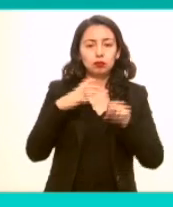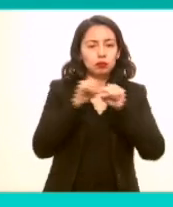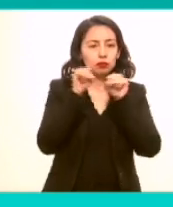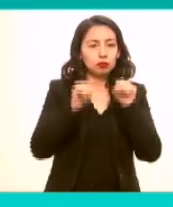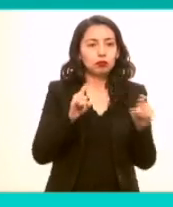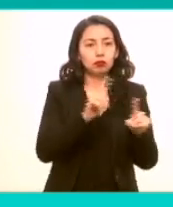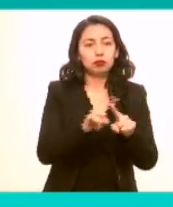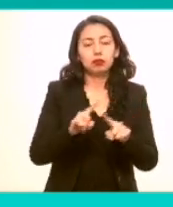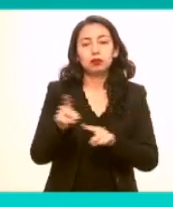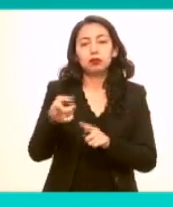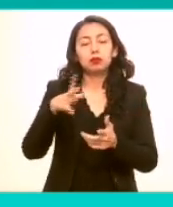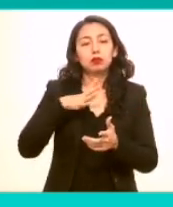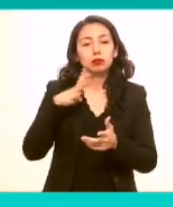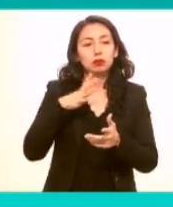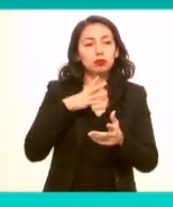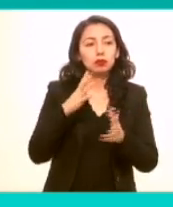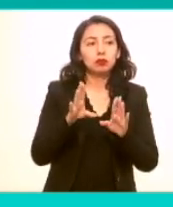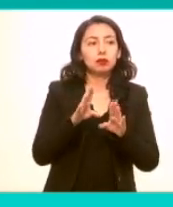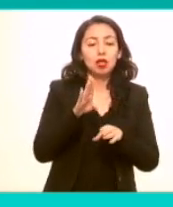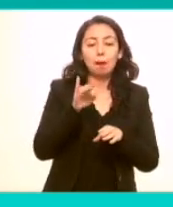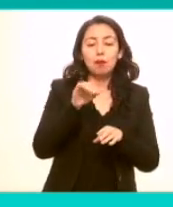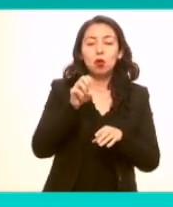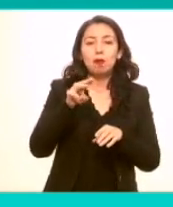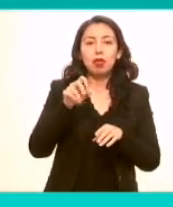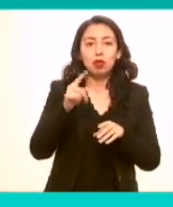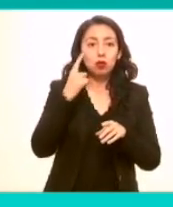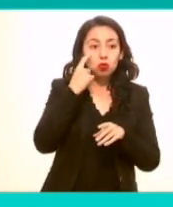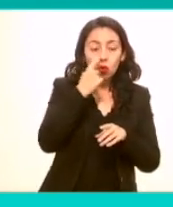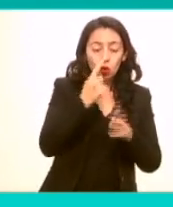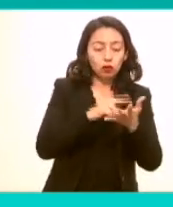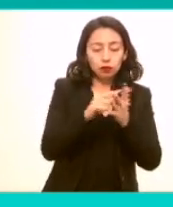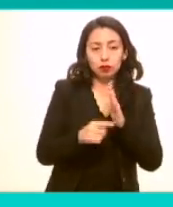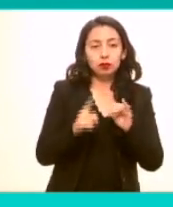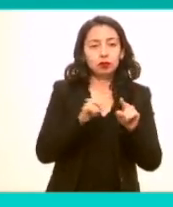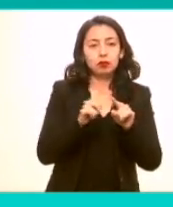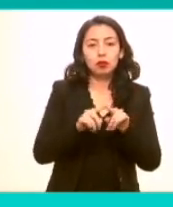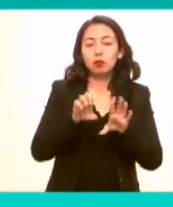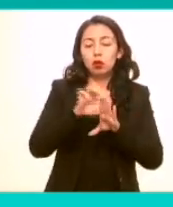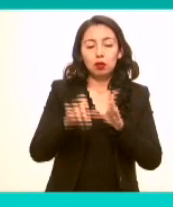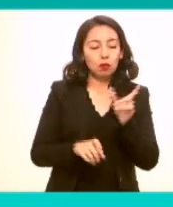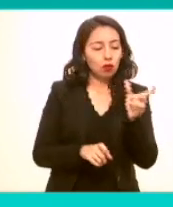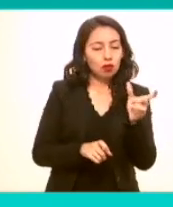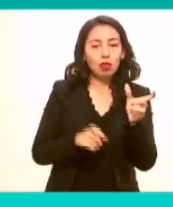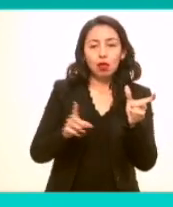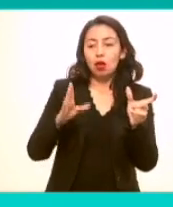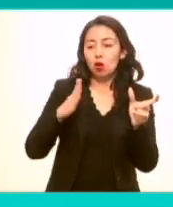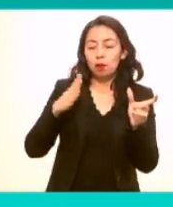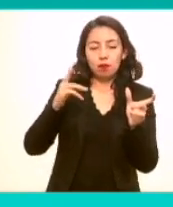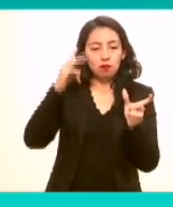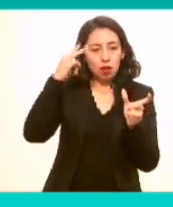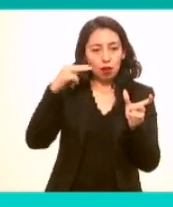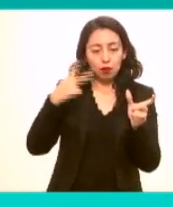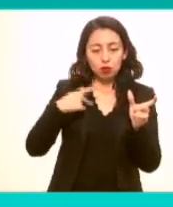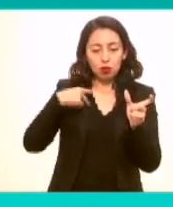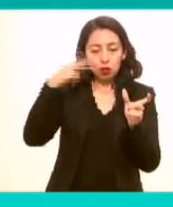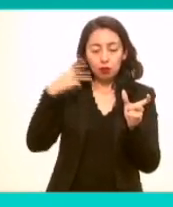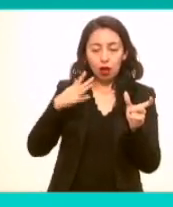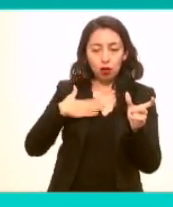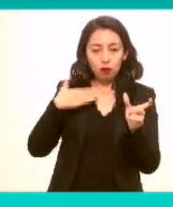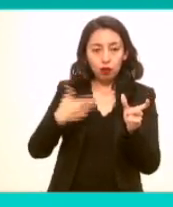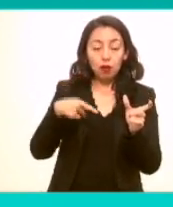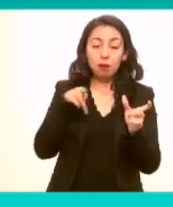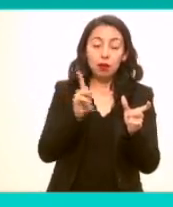utilizan elementos biométricos como es la membresía de viajero confiable pero el sujeto obligado no